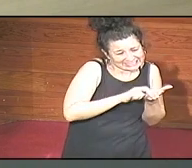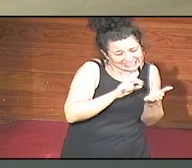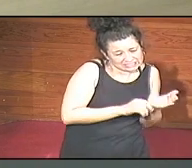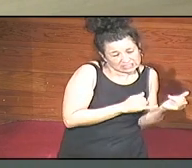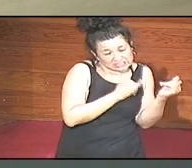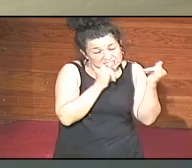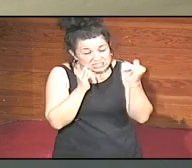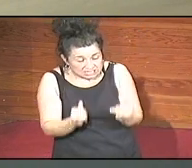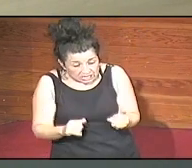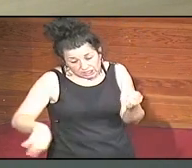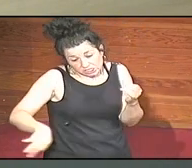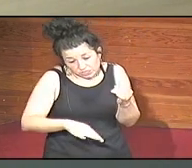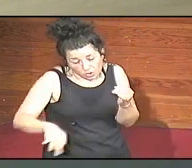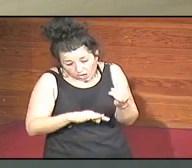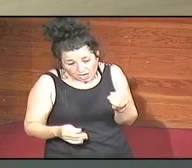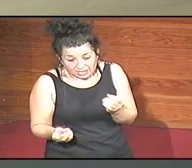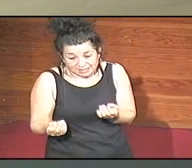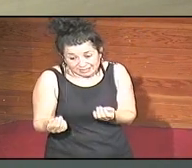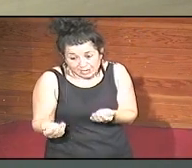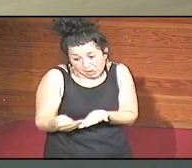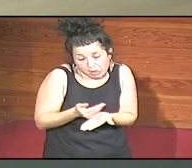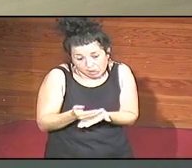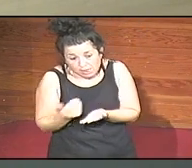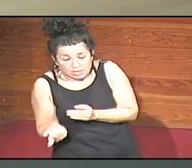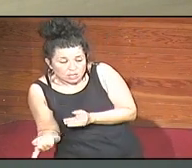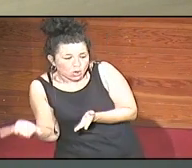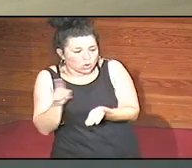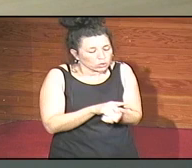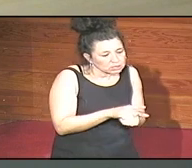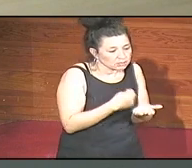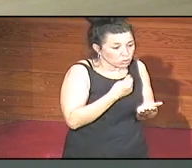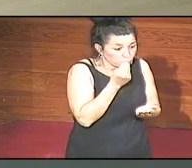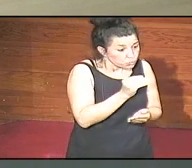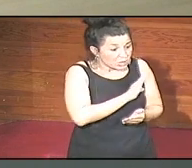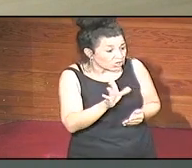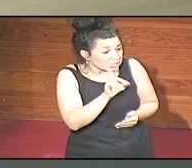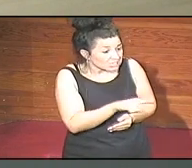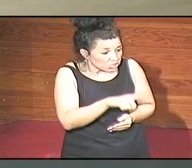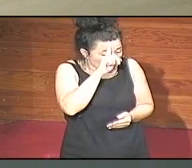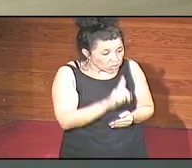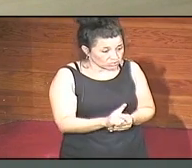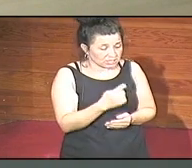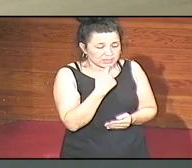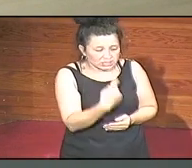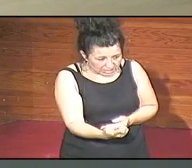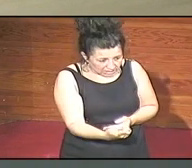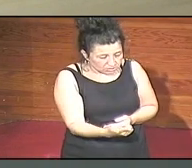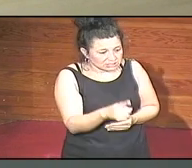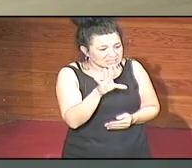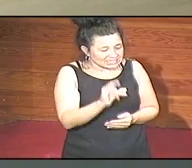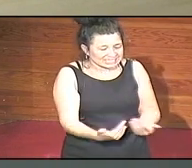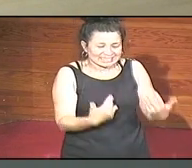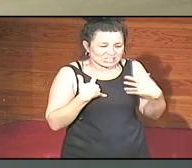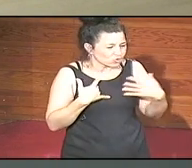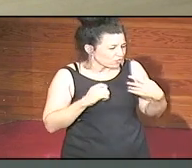ganarse unas monedas y volver a caminar mi tía yo no sé si soy el mejor de los tres pero sí que te digo que soy el que más ha sufrido